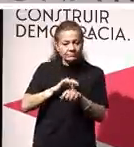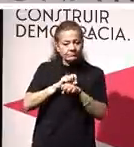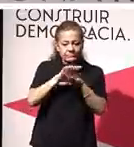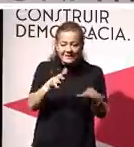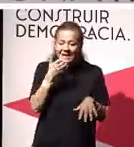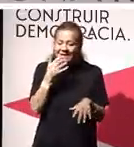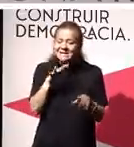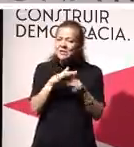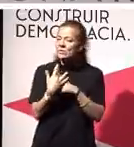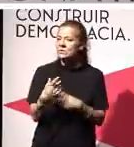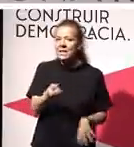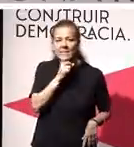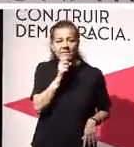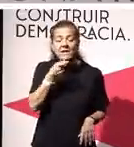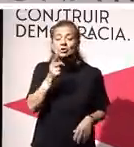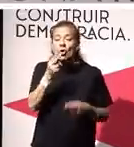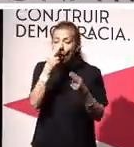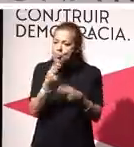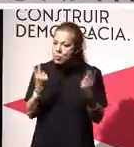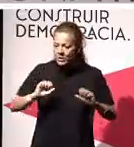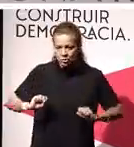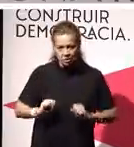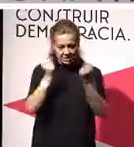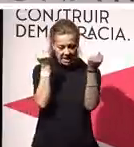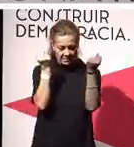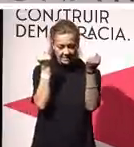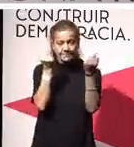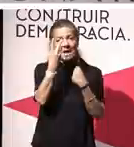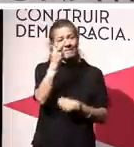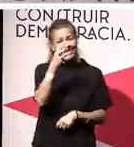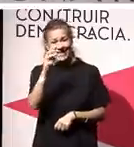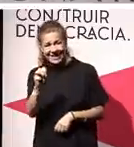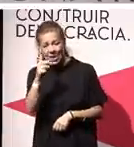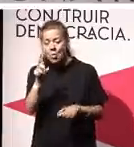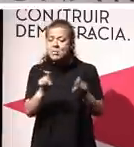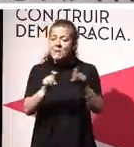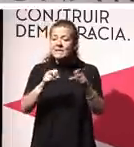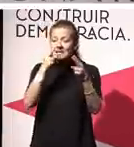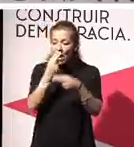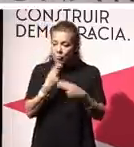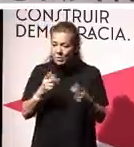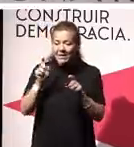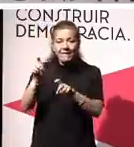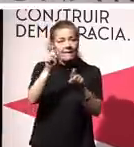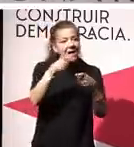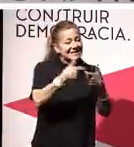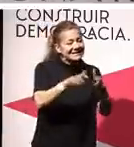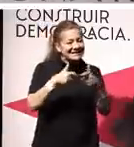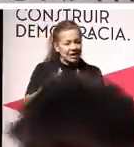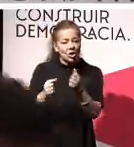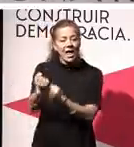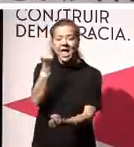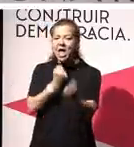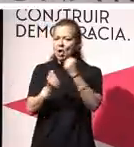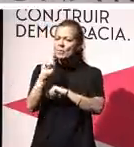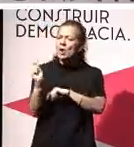las cosas se ponen difíciles, solo lo público nos salva. En 2030, una empresa pública en cada sector económico